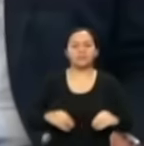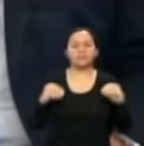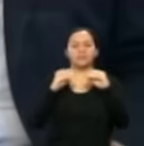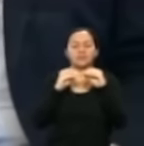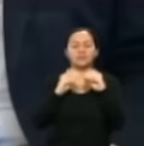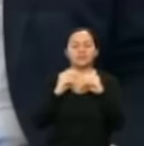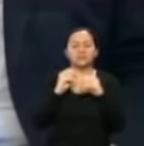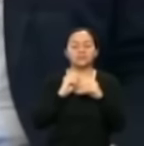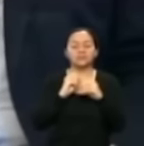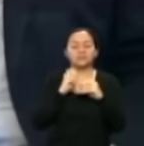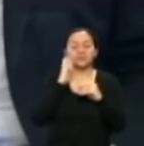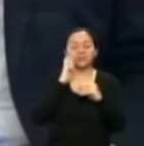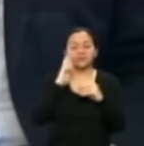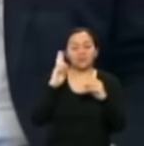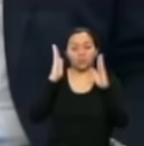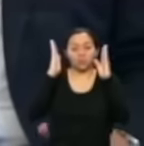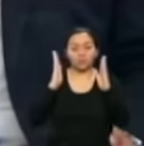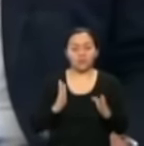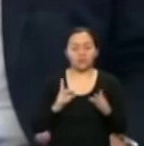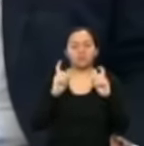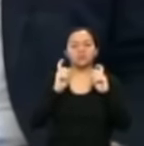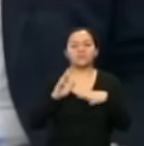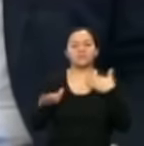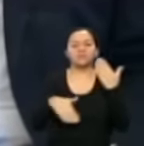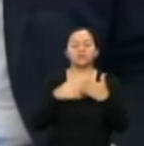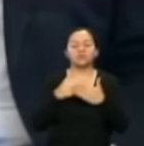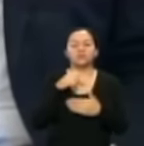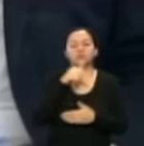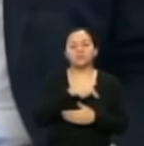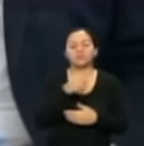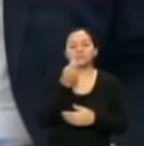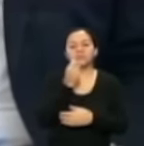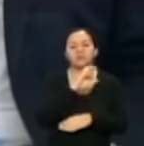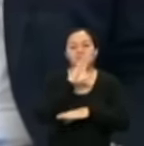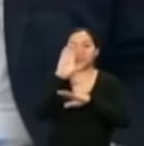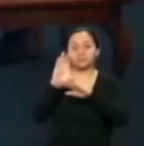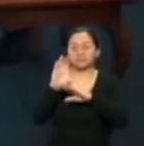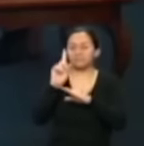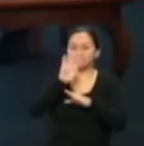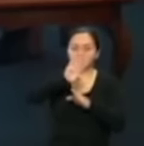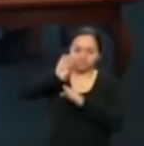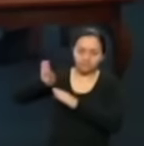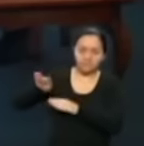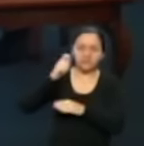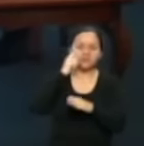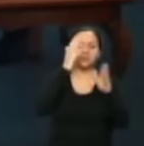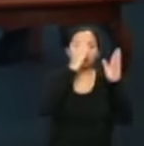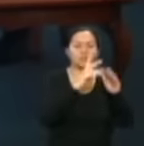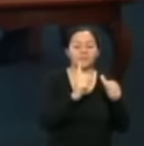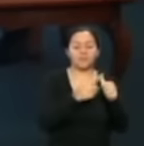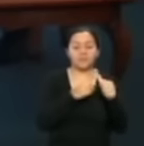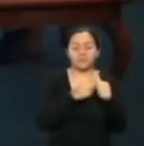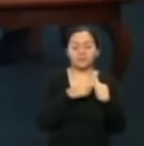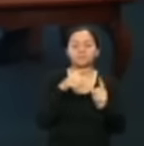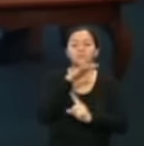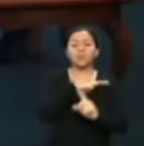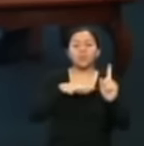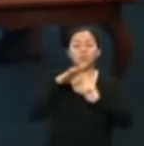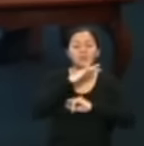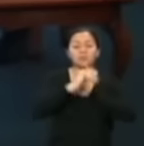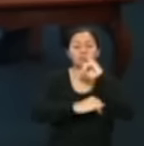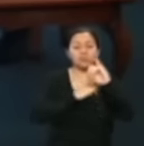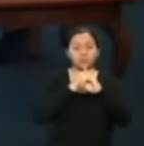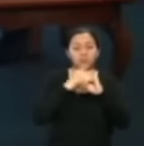ser humano debe anteponerse ante todo y ante el capital, obviamente. Sin estas circunstancias y este contexto internacional de